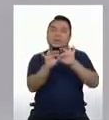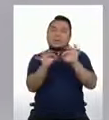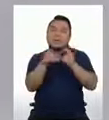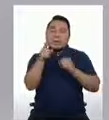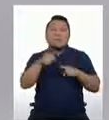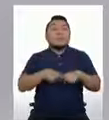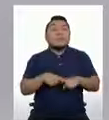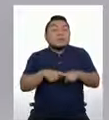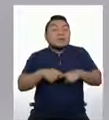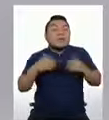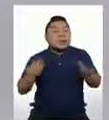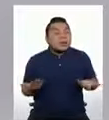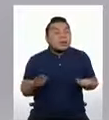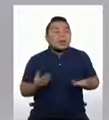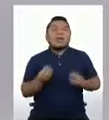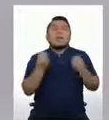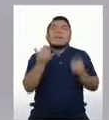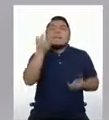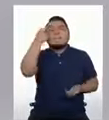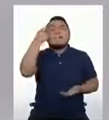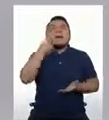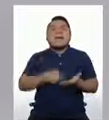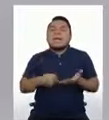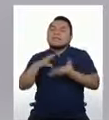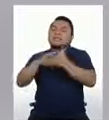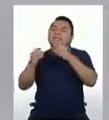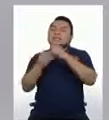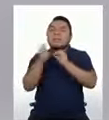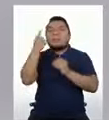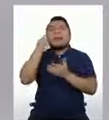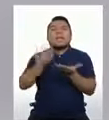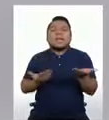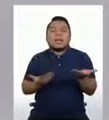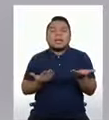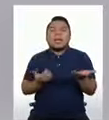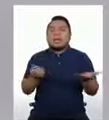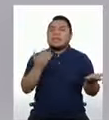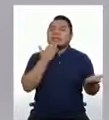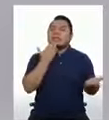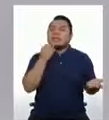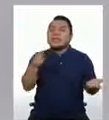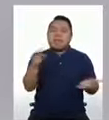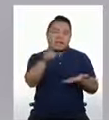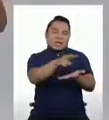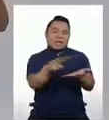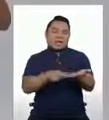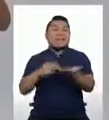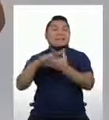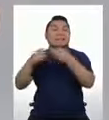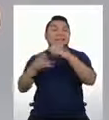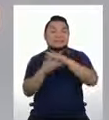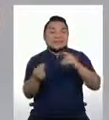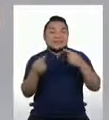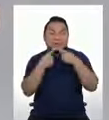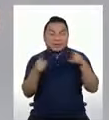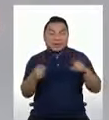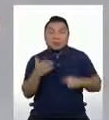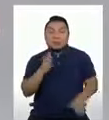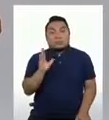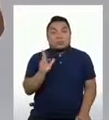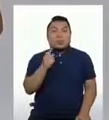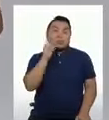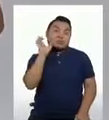a depender de para qué quieres escribir esta historia o quién o quiénes van a leer tu historia. Porque no será lo